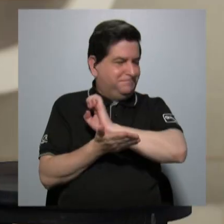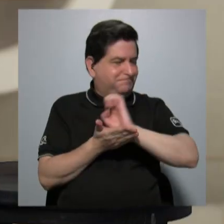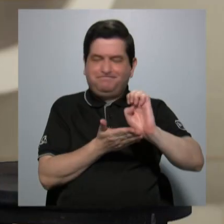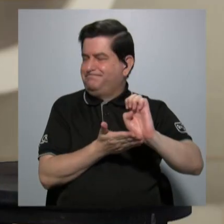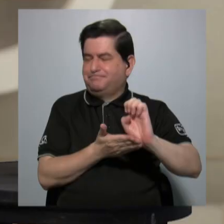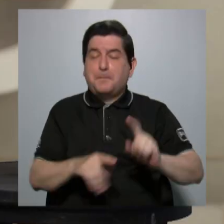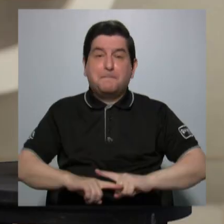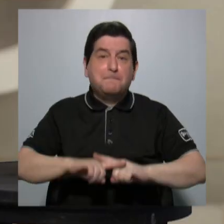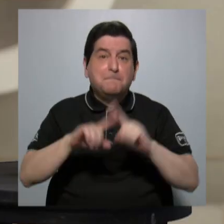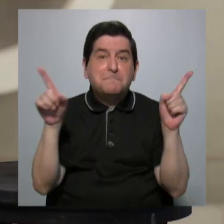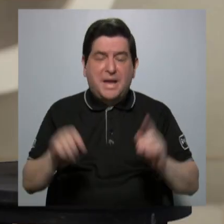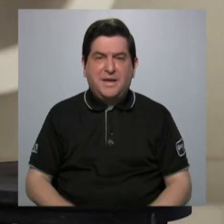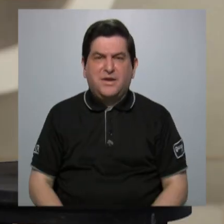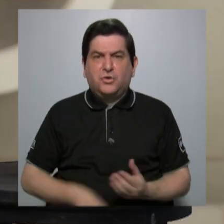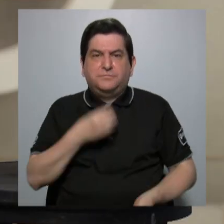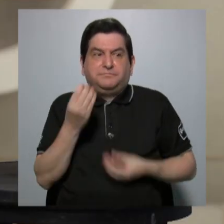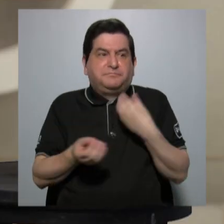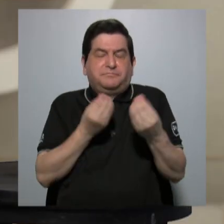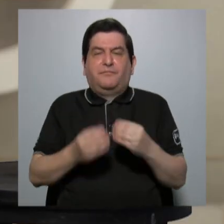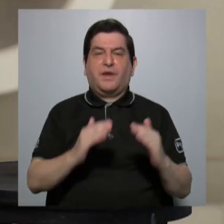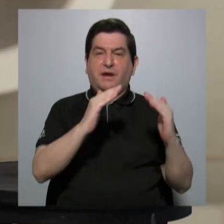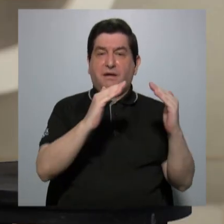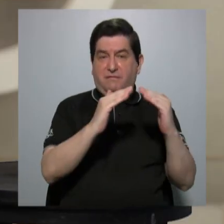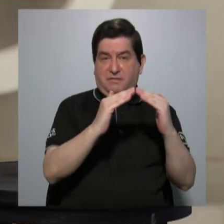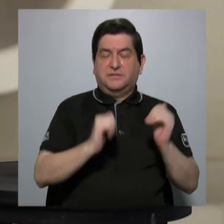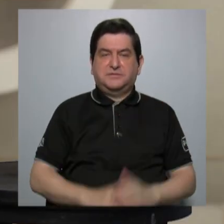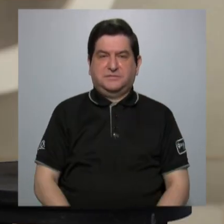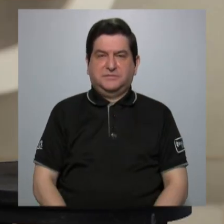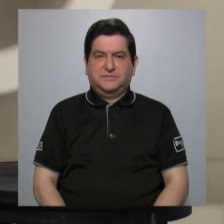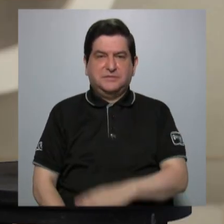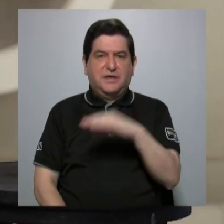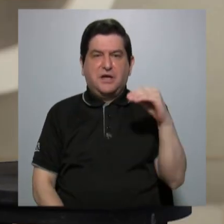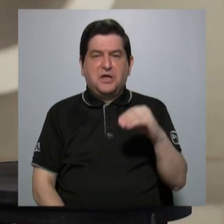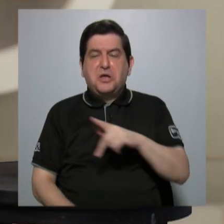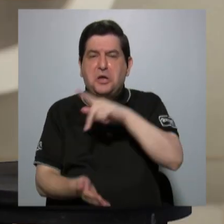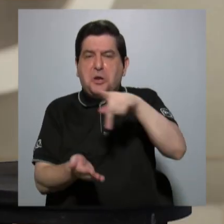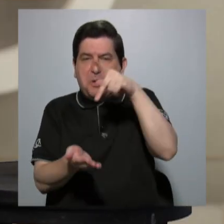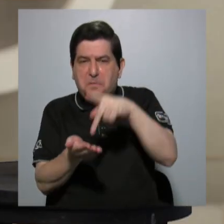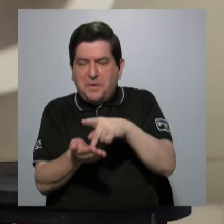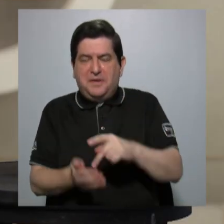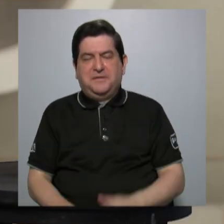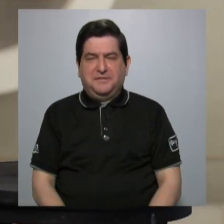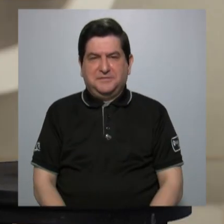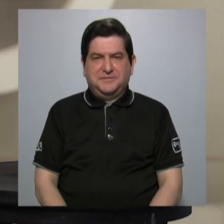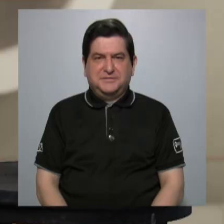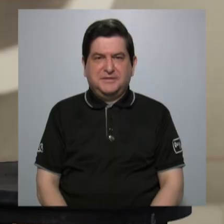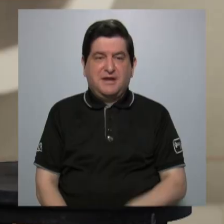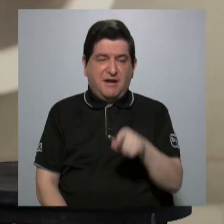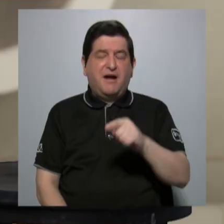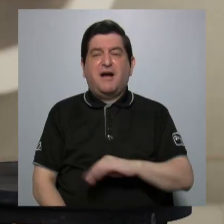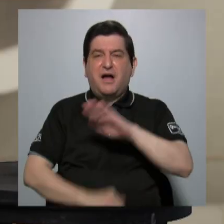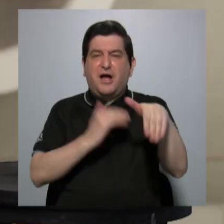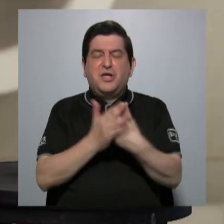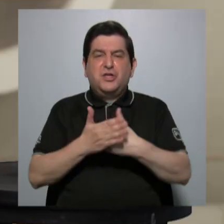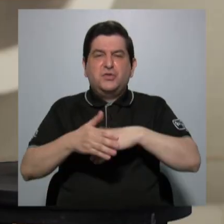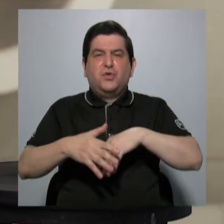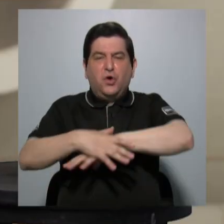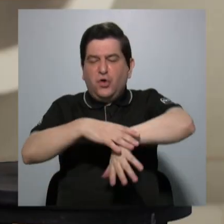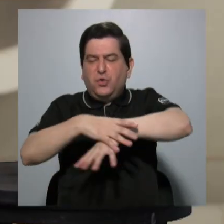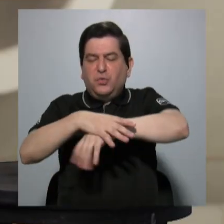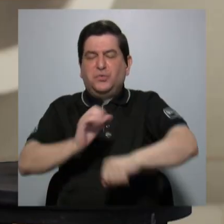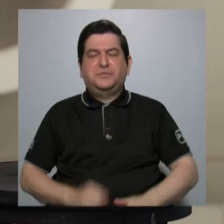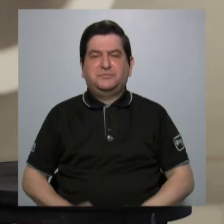evitar, pero lo que hacemos es en la casa, en los parques, en las casas, etcétera, echamos todo